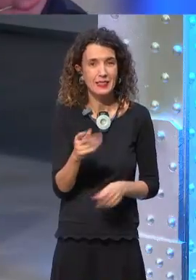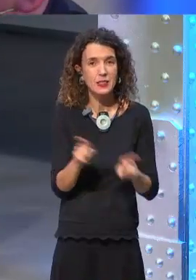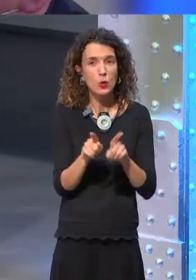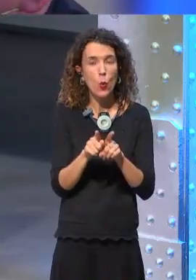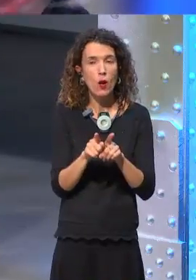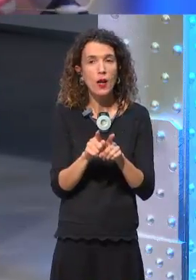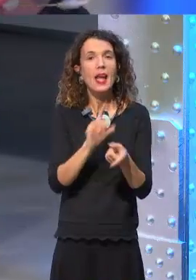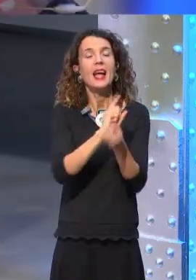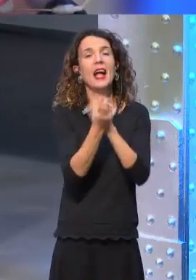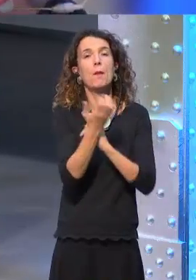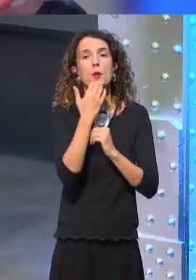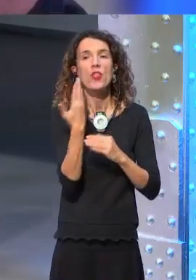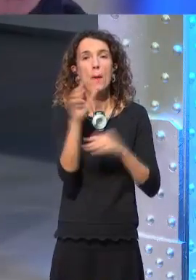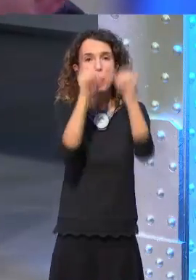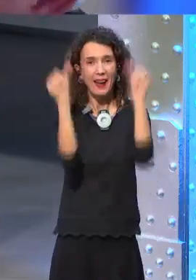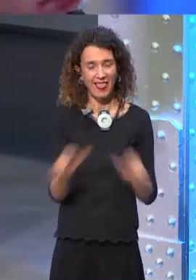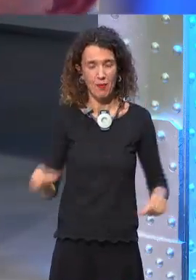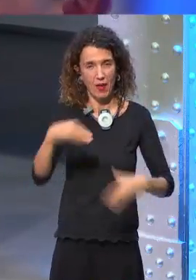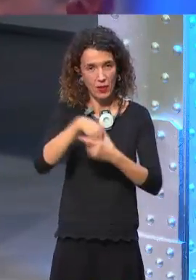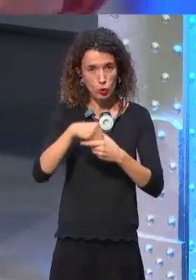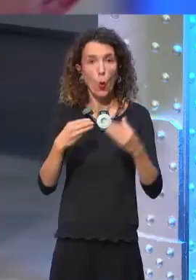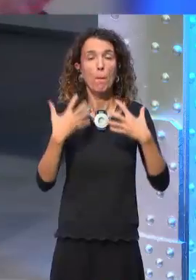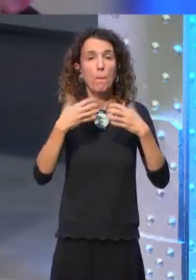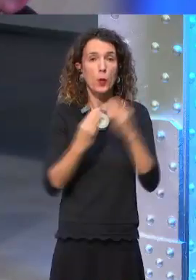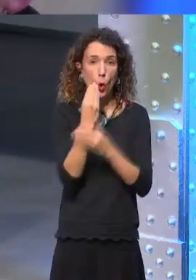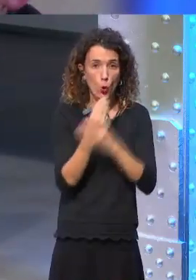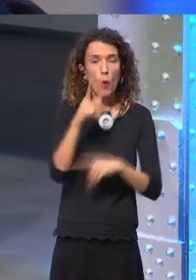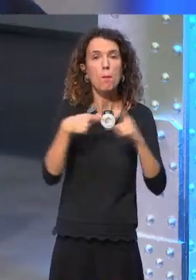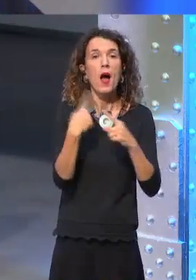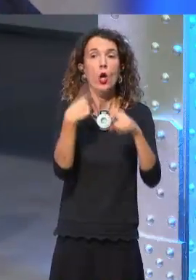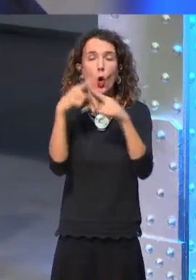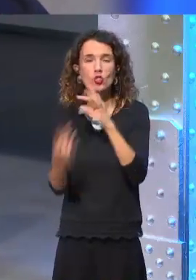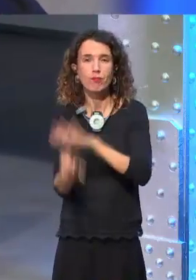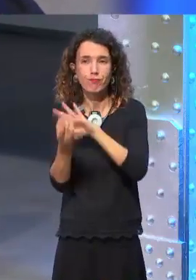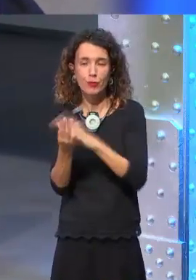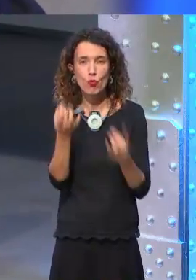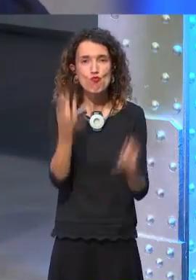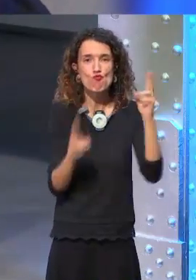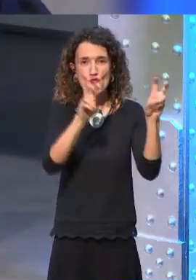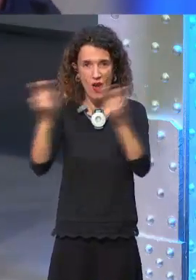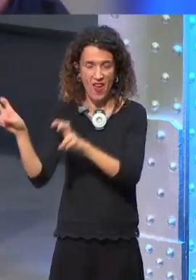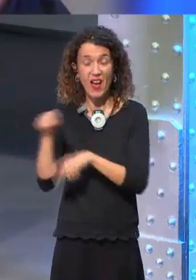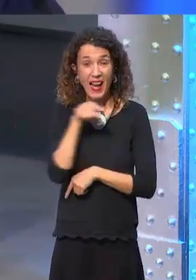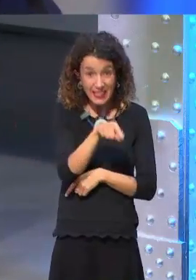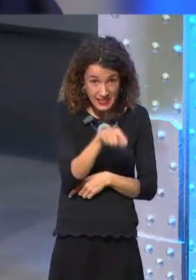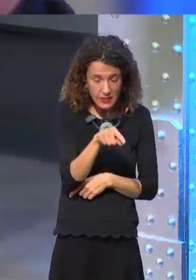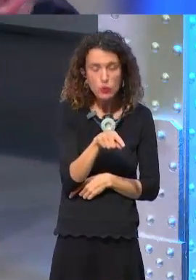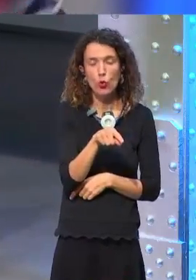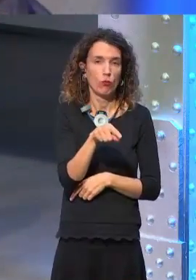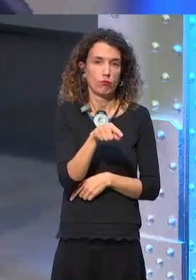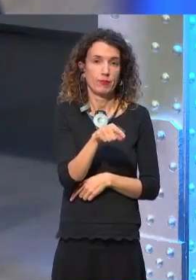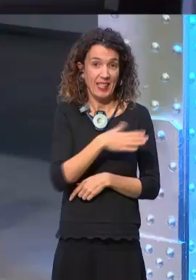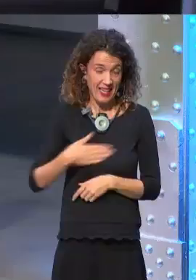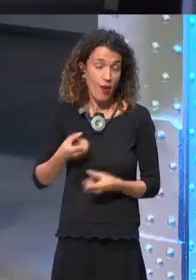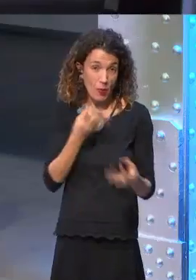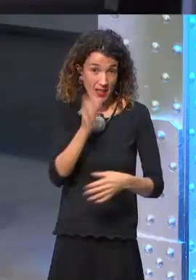en un cambio de paradigma en la producción y en los productos nuevos que pueden surgir de las nuevas tecnologías. Creo que esto es lo que querías